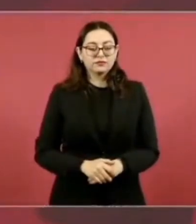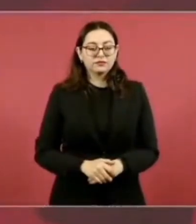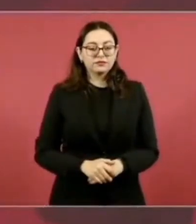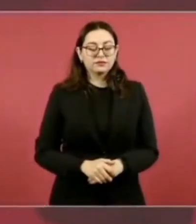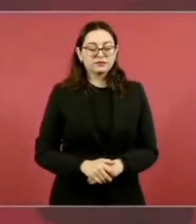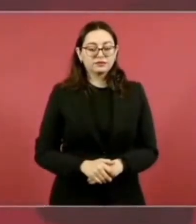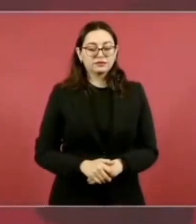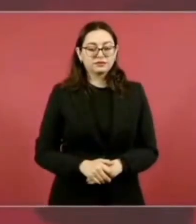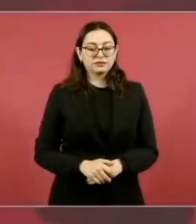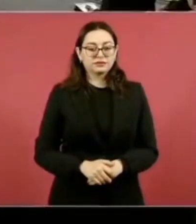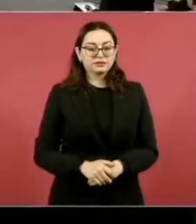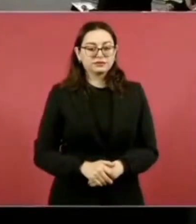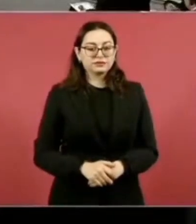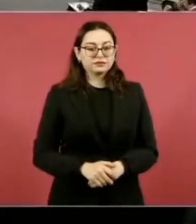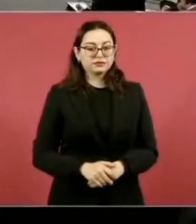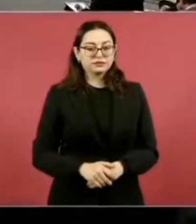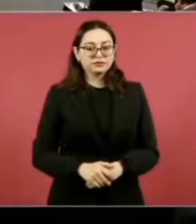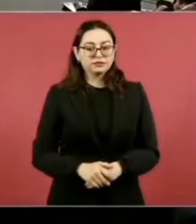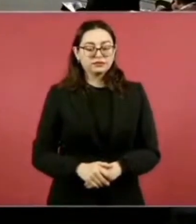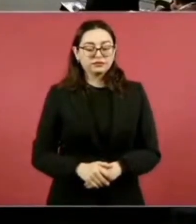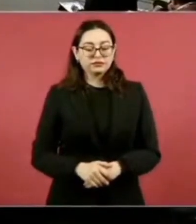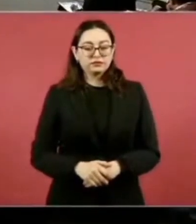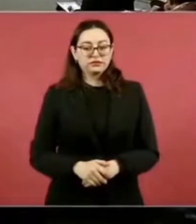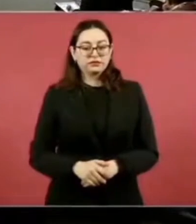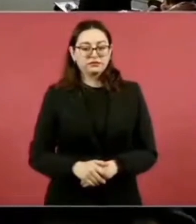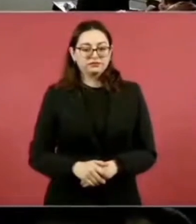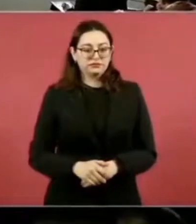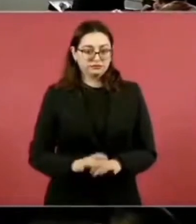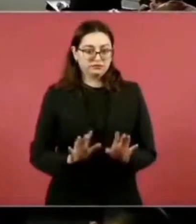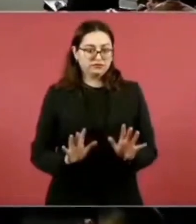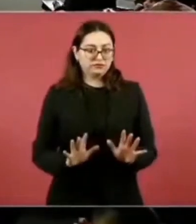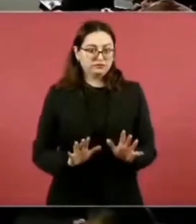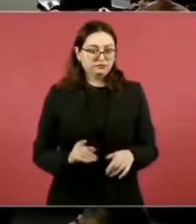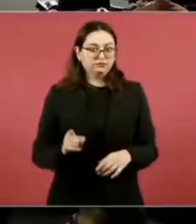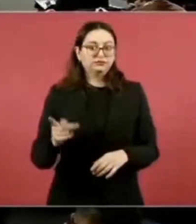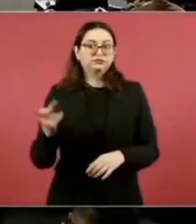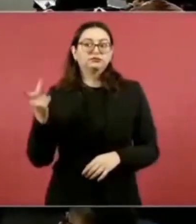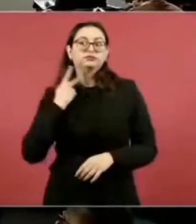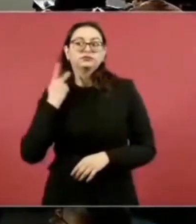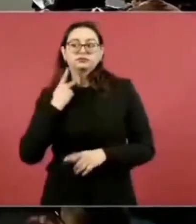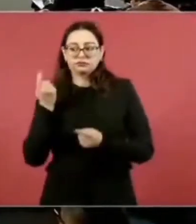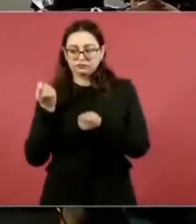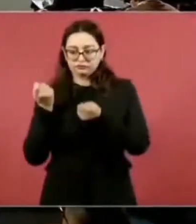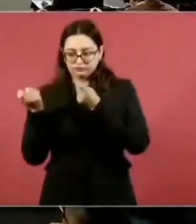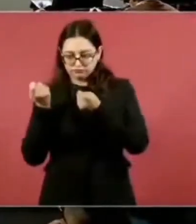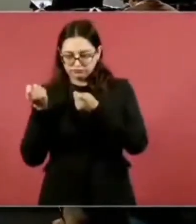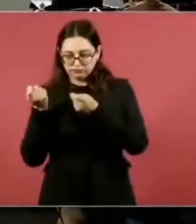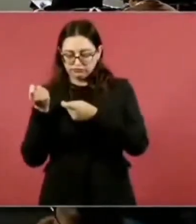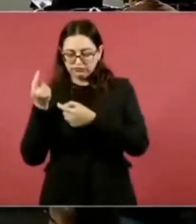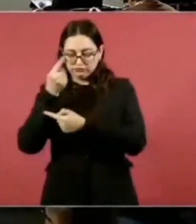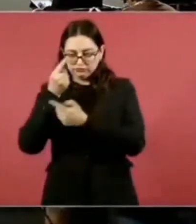Si se hiciera el símil con